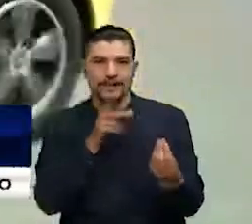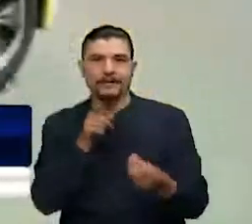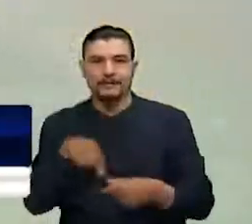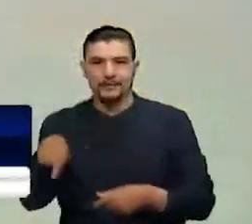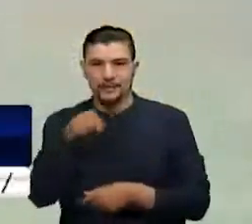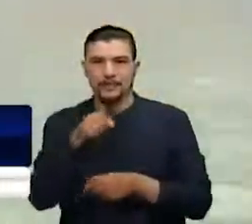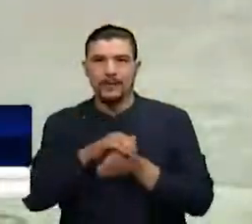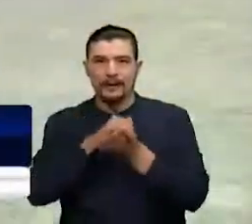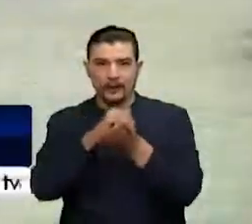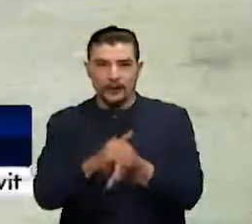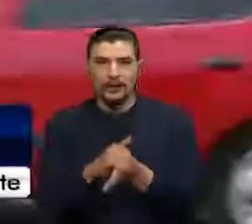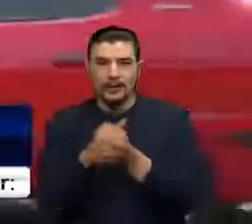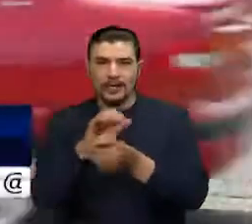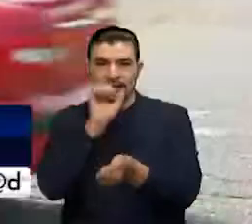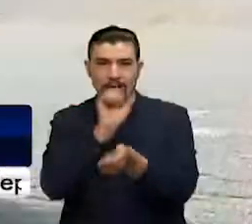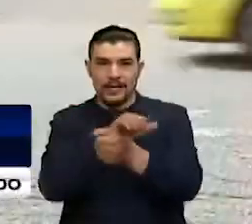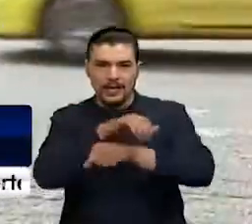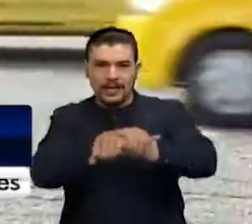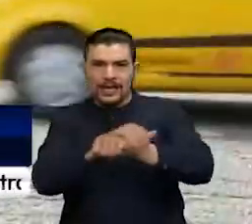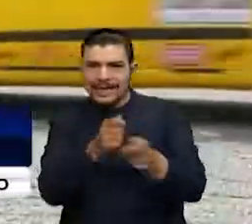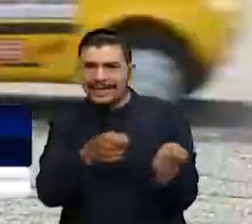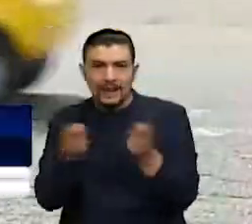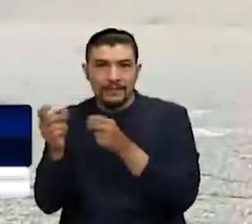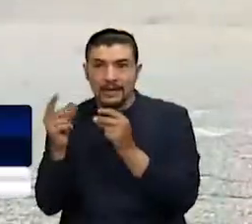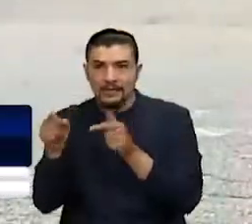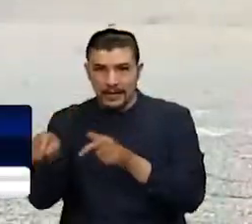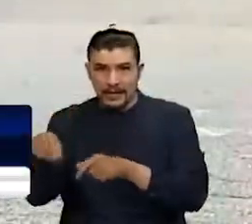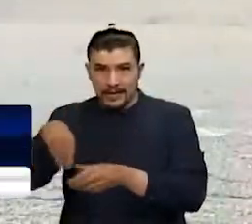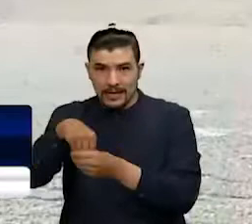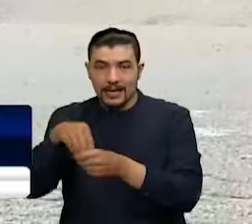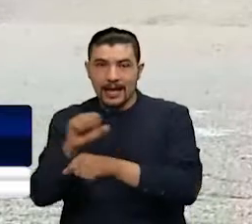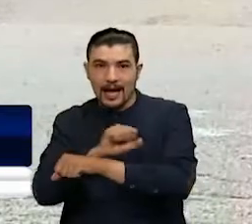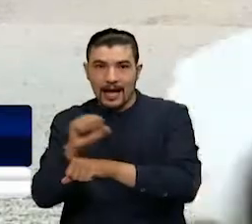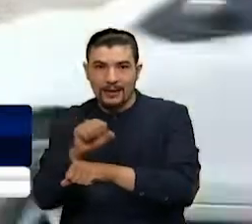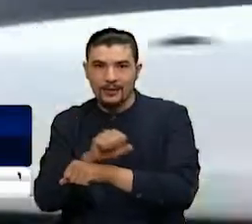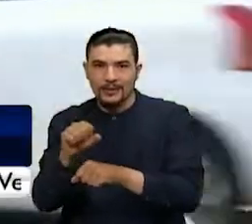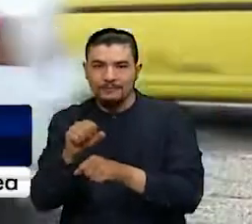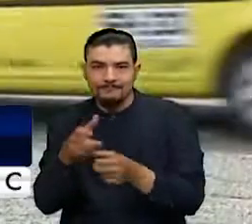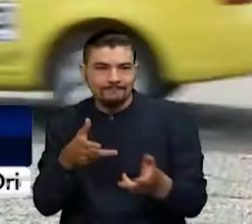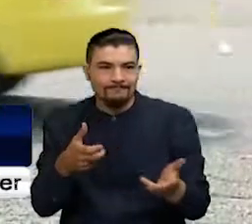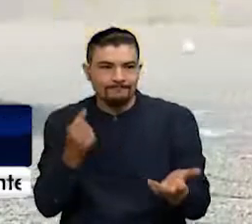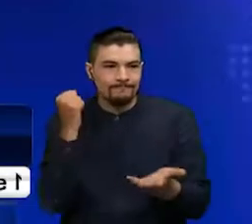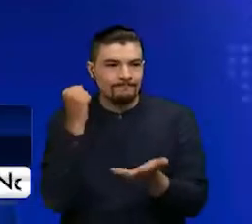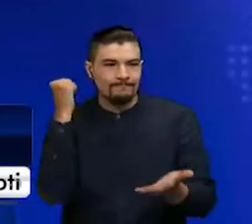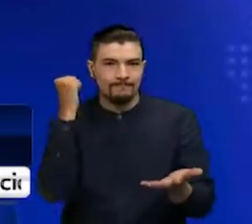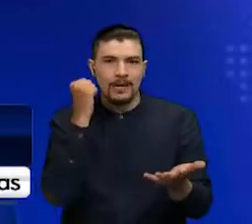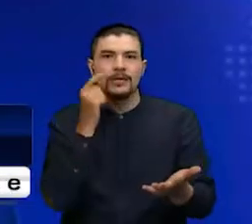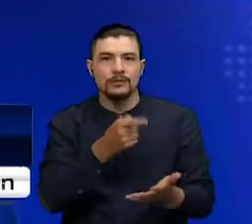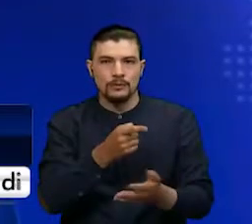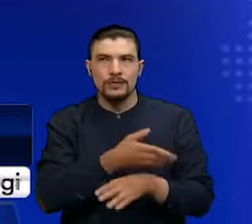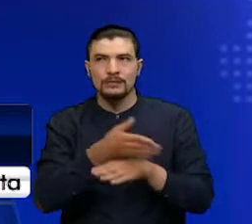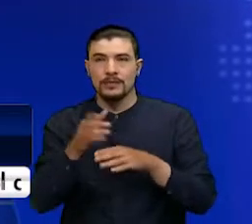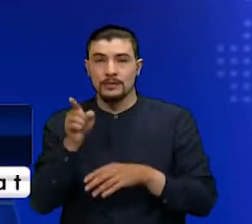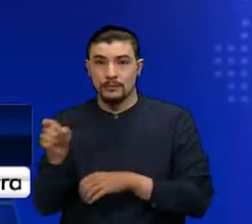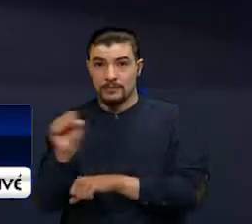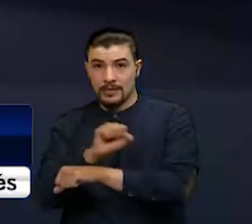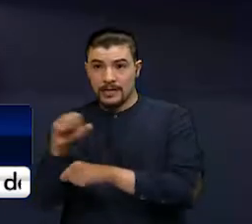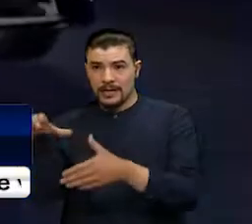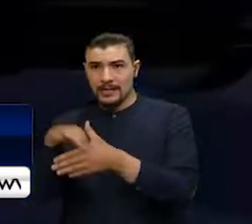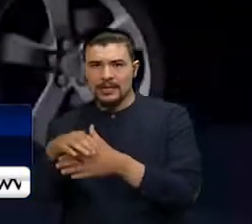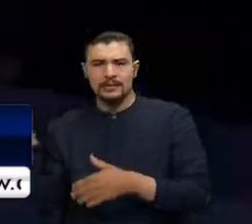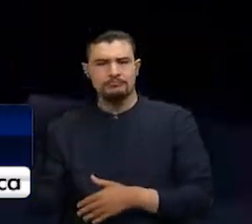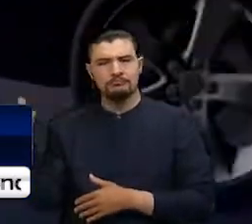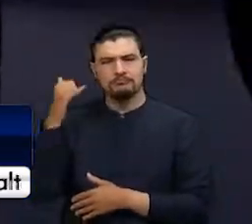tipo de modalidades de secuestro express en el área metropolitana de Cúcuta. La historia a continuación. El conductor del taxi recibió